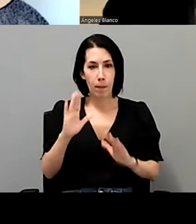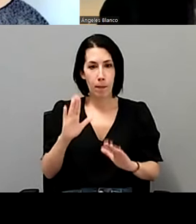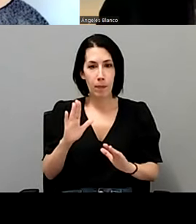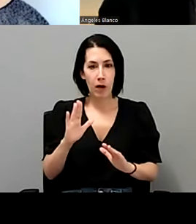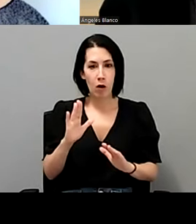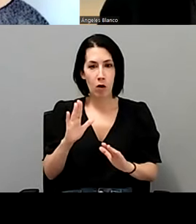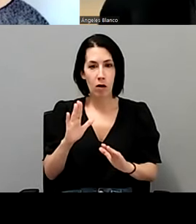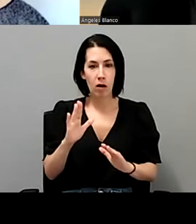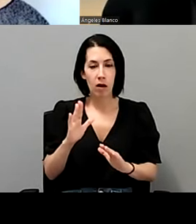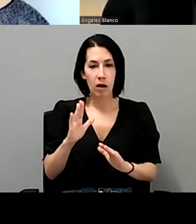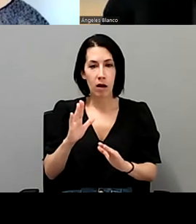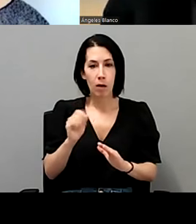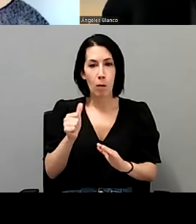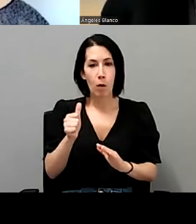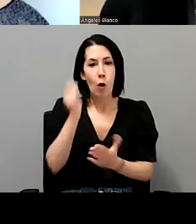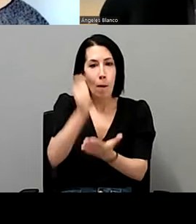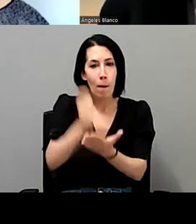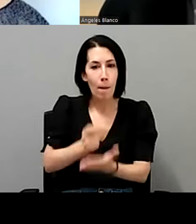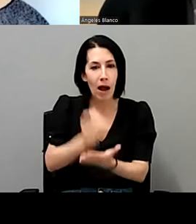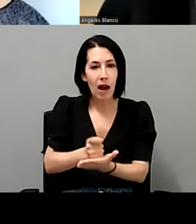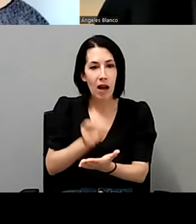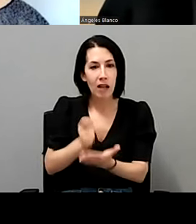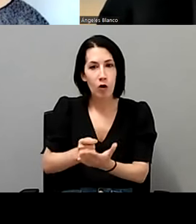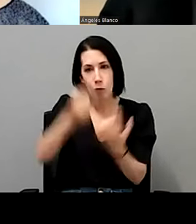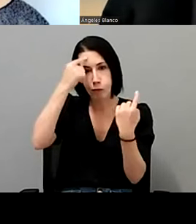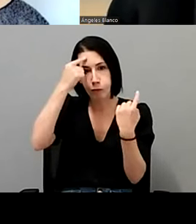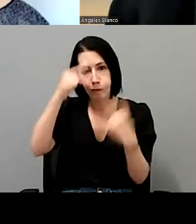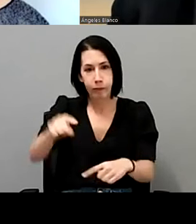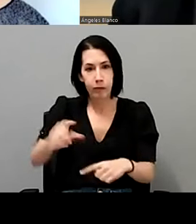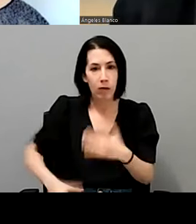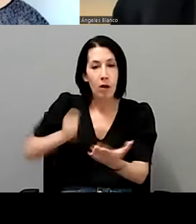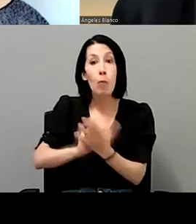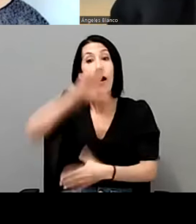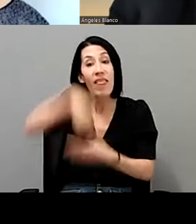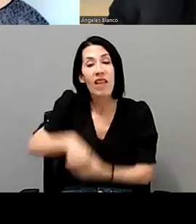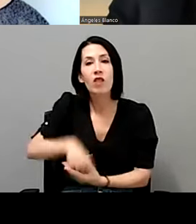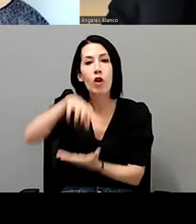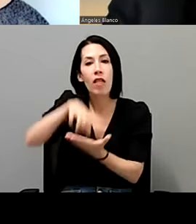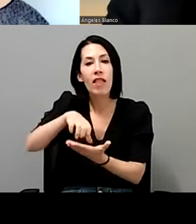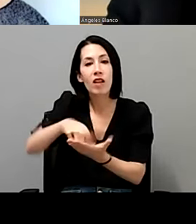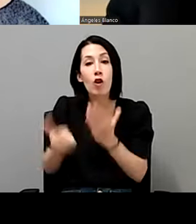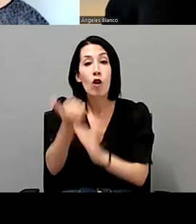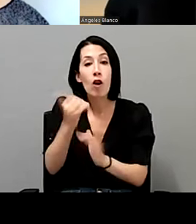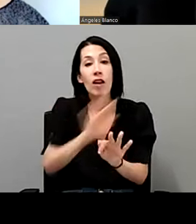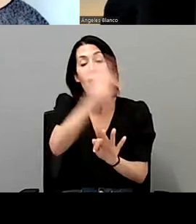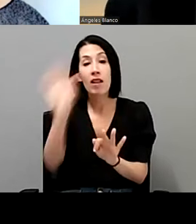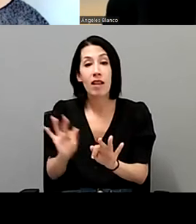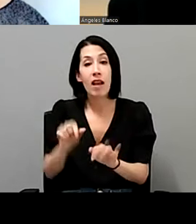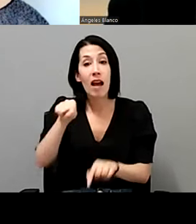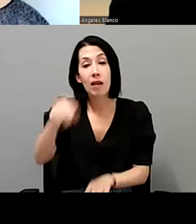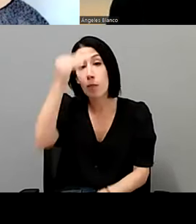porque está en un centro de día y creo que aquí en